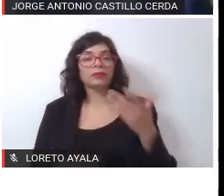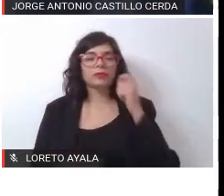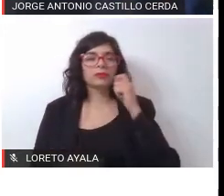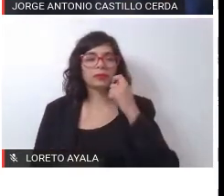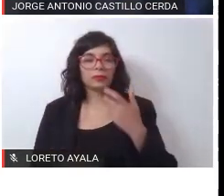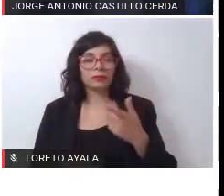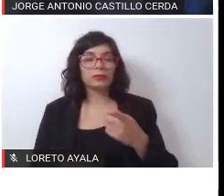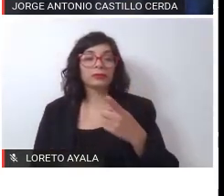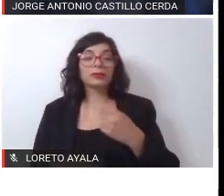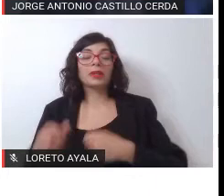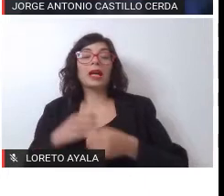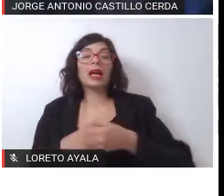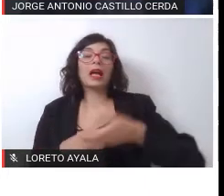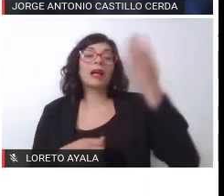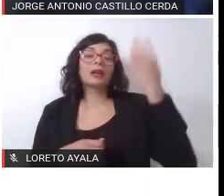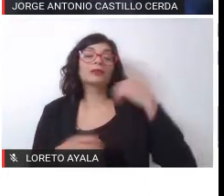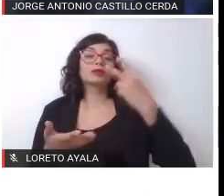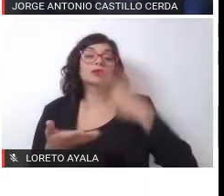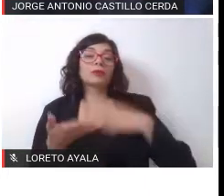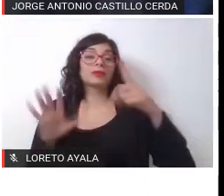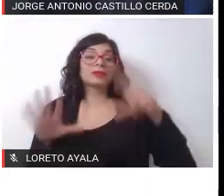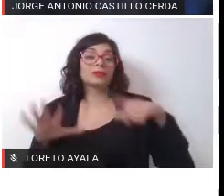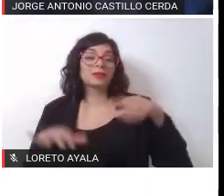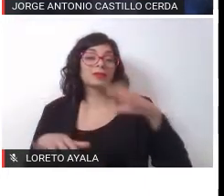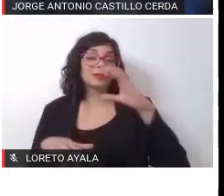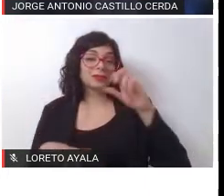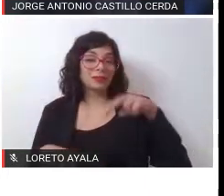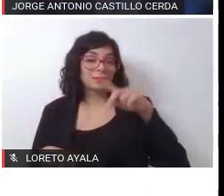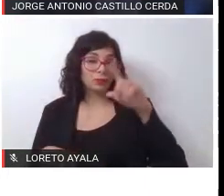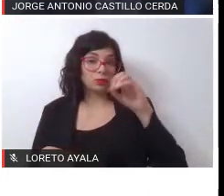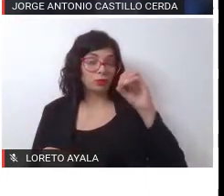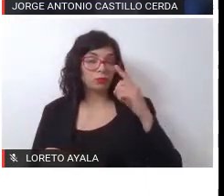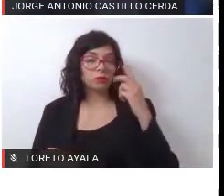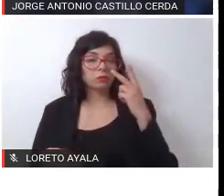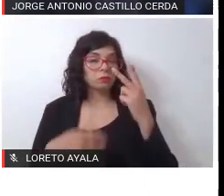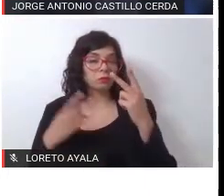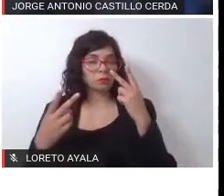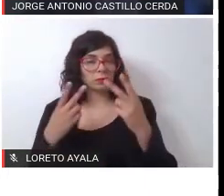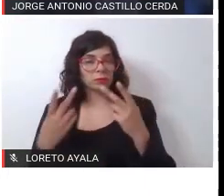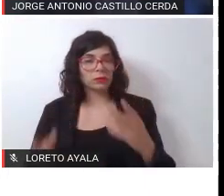censo 2017, población rural, urbana y rural.